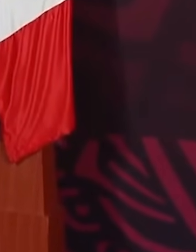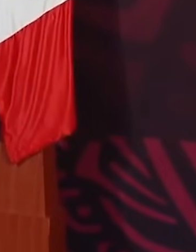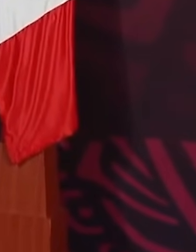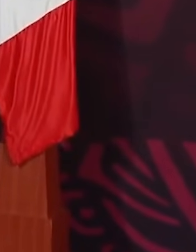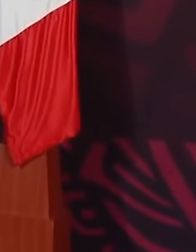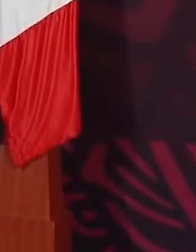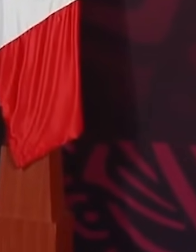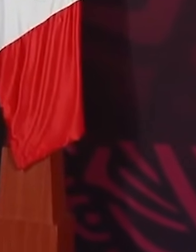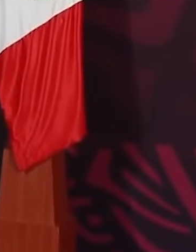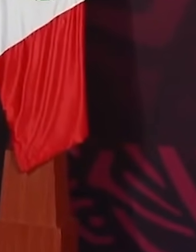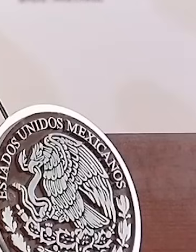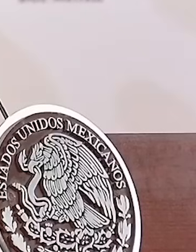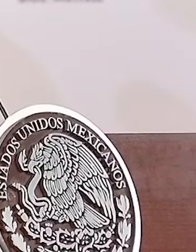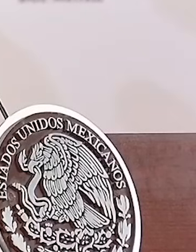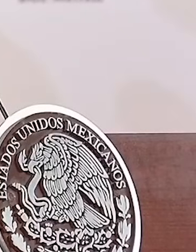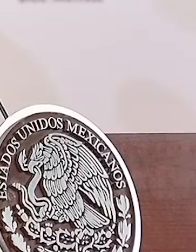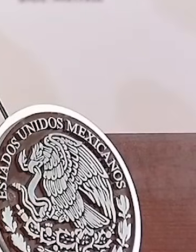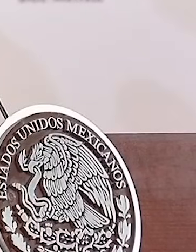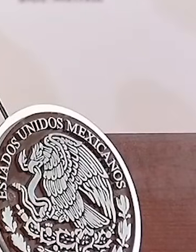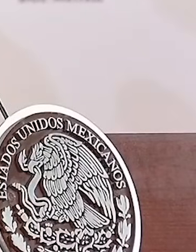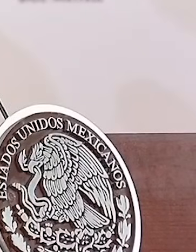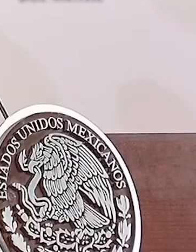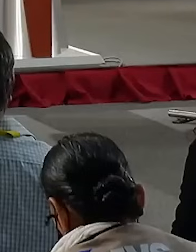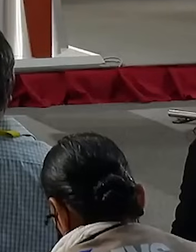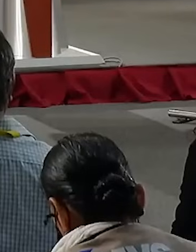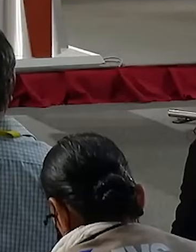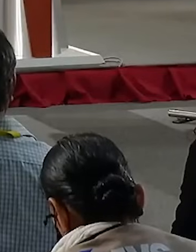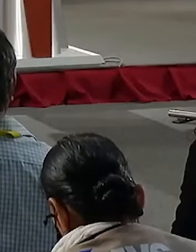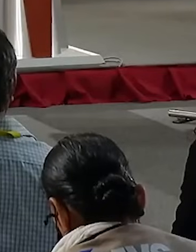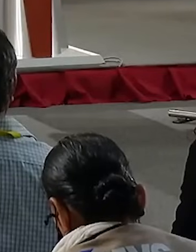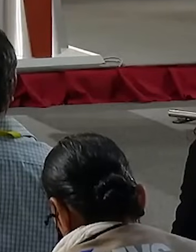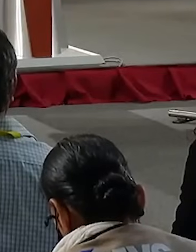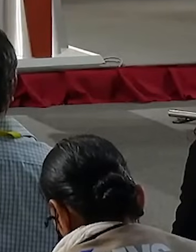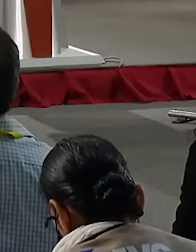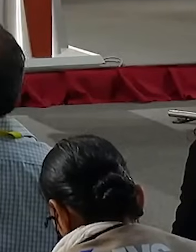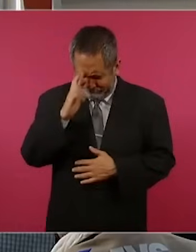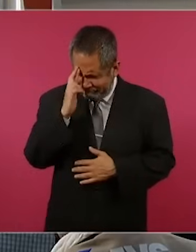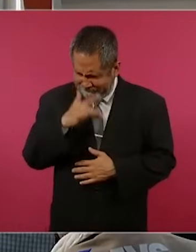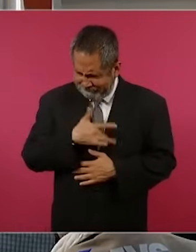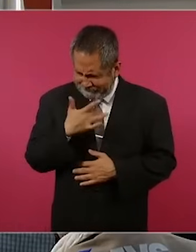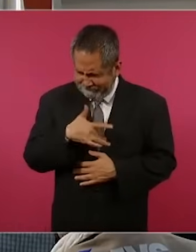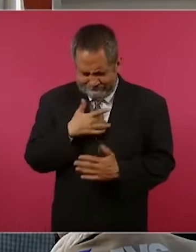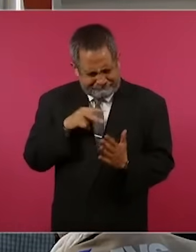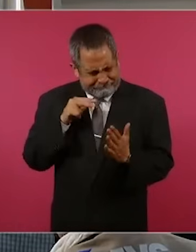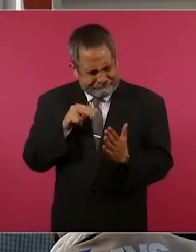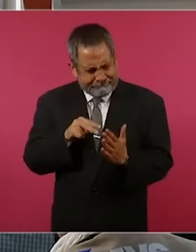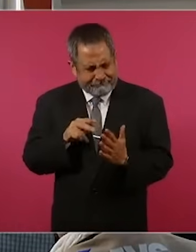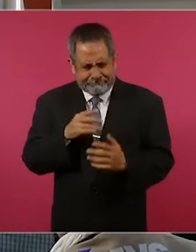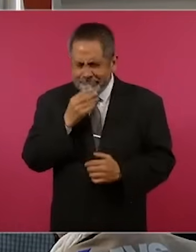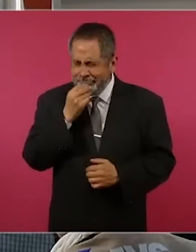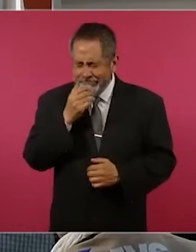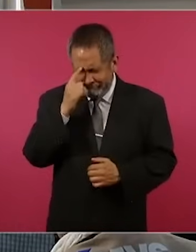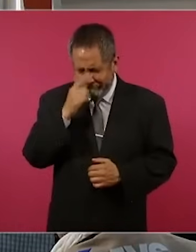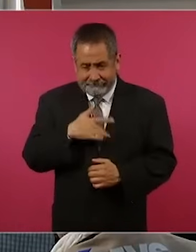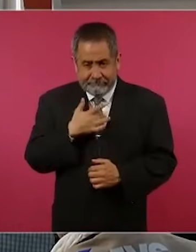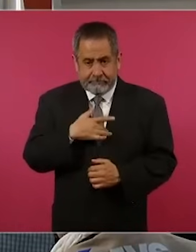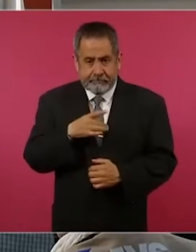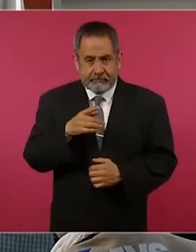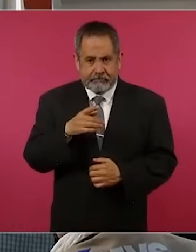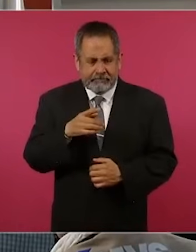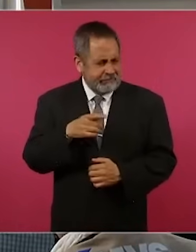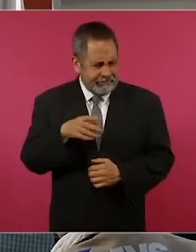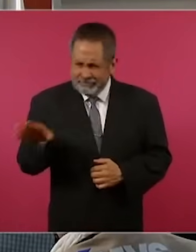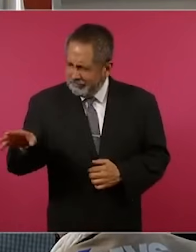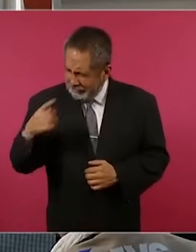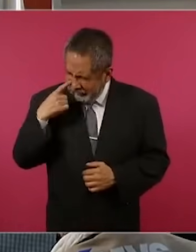muy, muy preparada. ¿Qué cosa estaba yo viendo? A ver si es cierto.